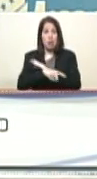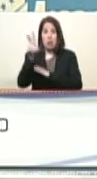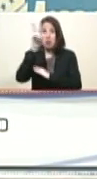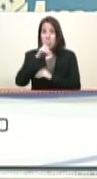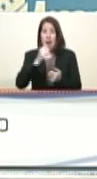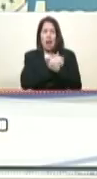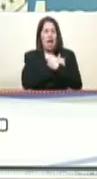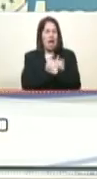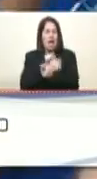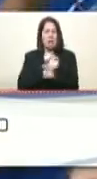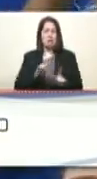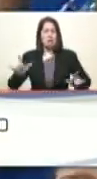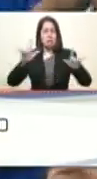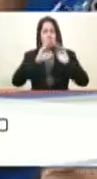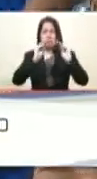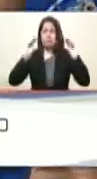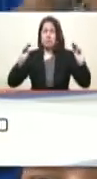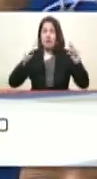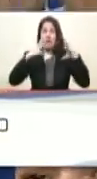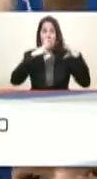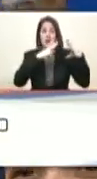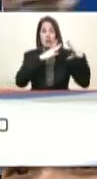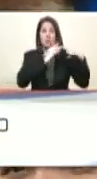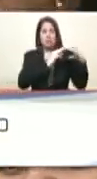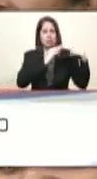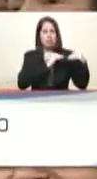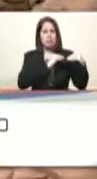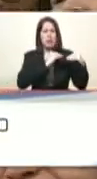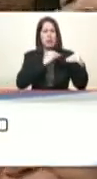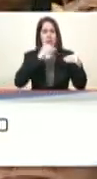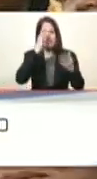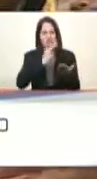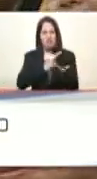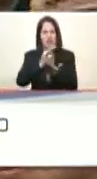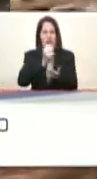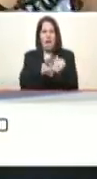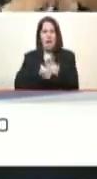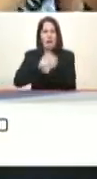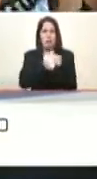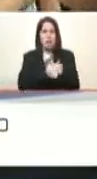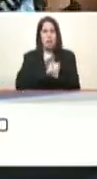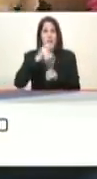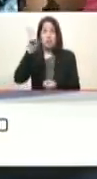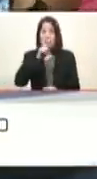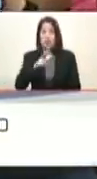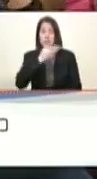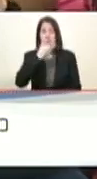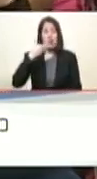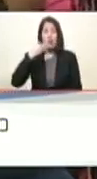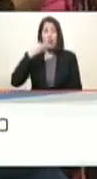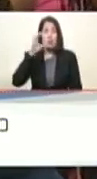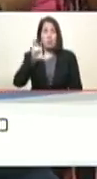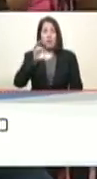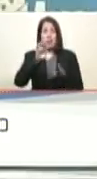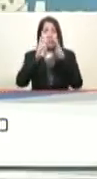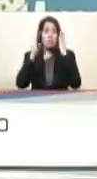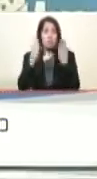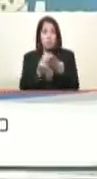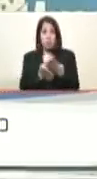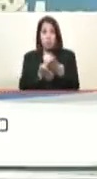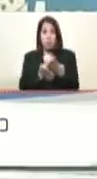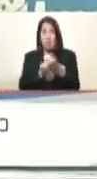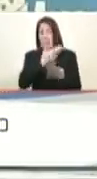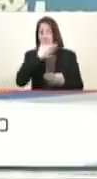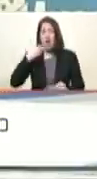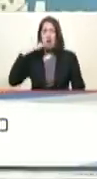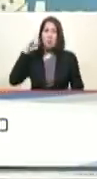a todos los venezolanos a tener fe en nuestra patria, a amar a Venezuela. Venezuela es el mejor país del mundo. No hay mejor